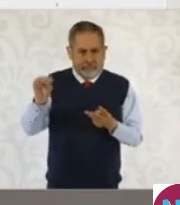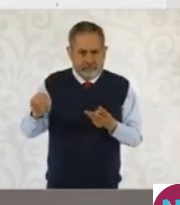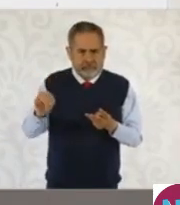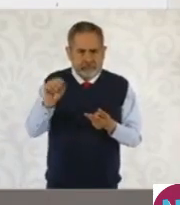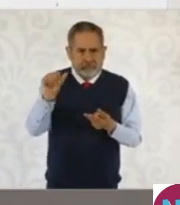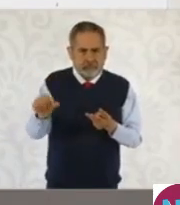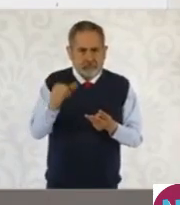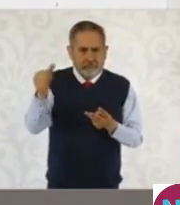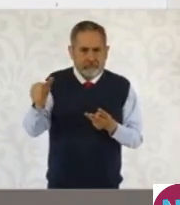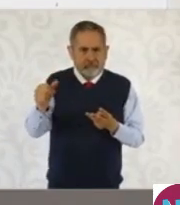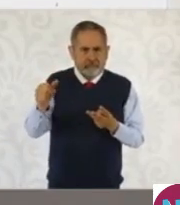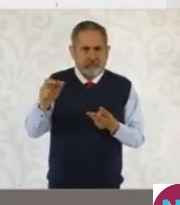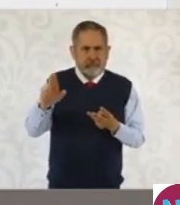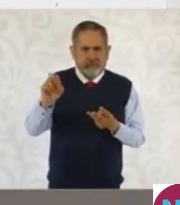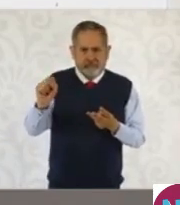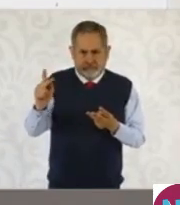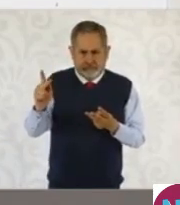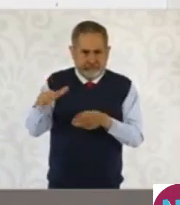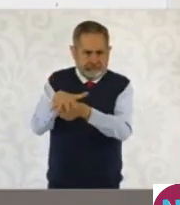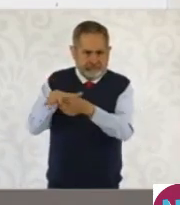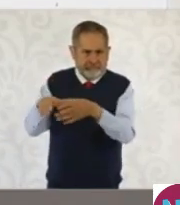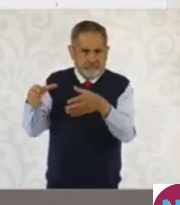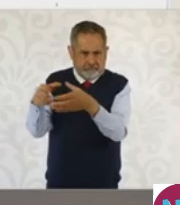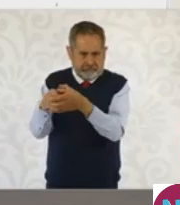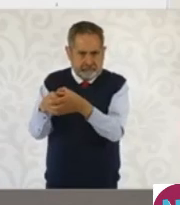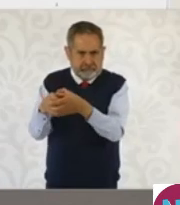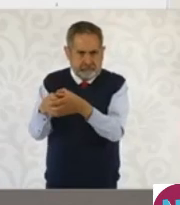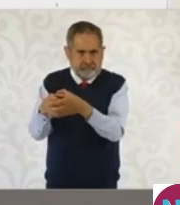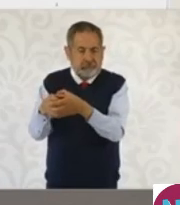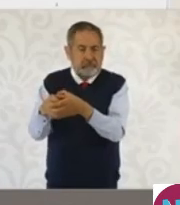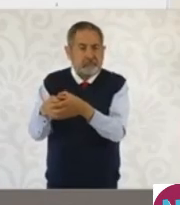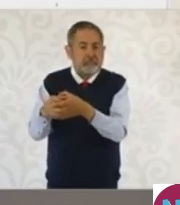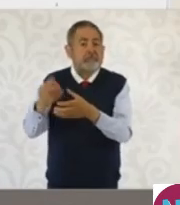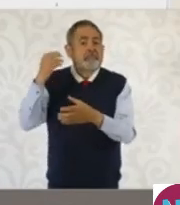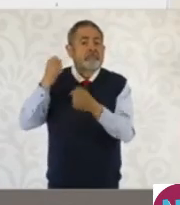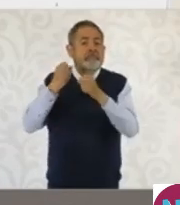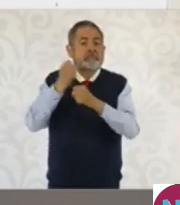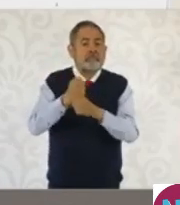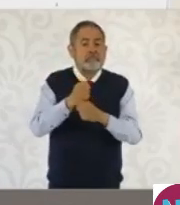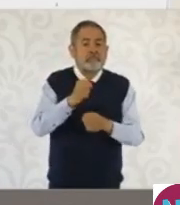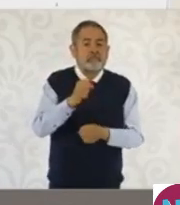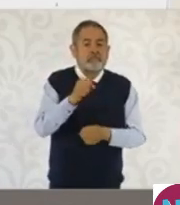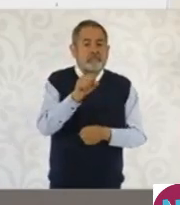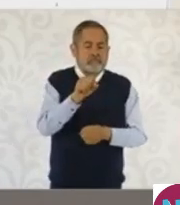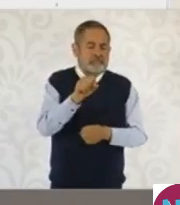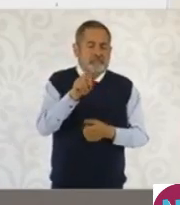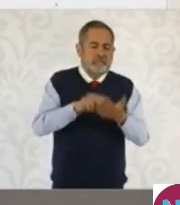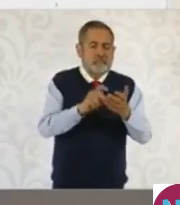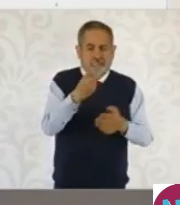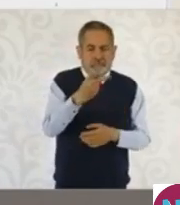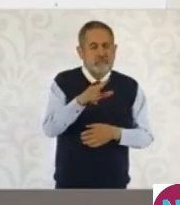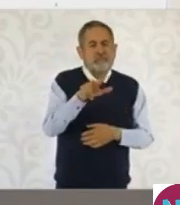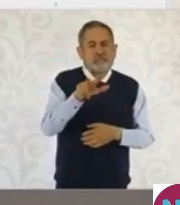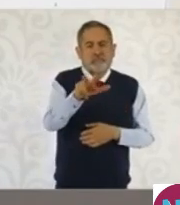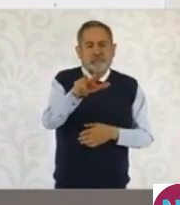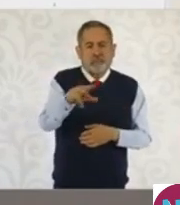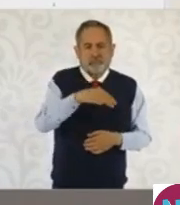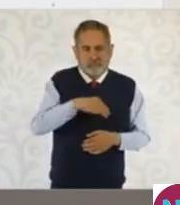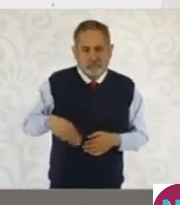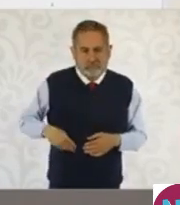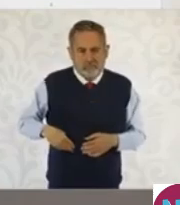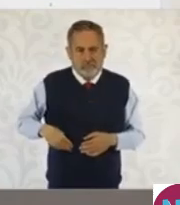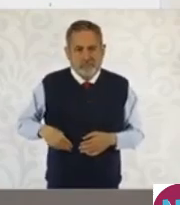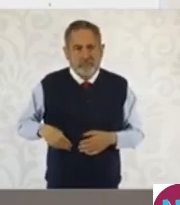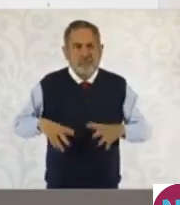otro partido local tenía en el 2022 18 municipios y